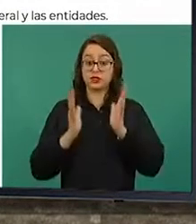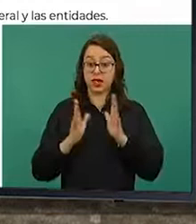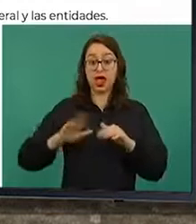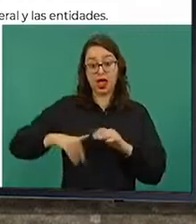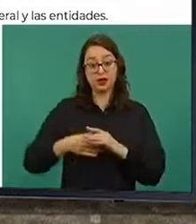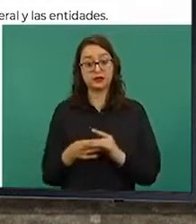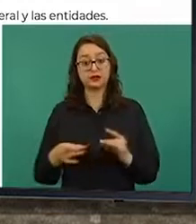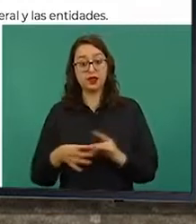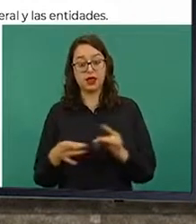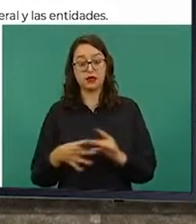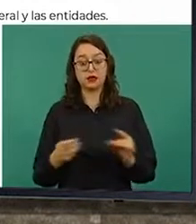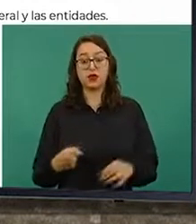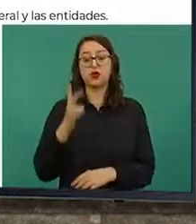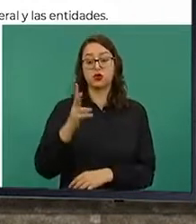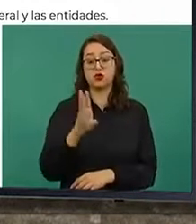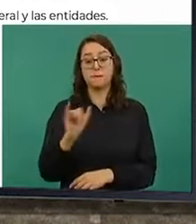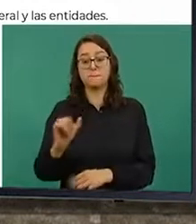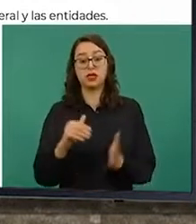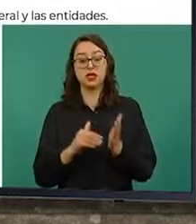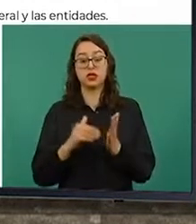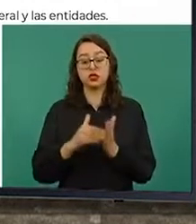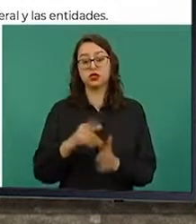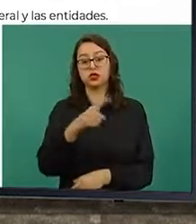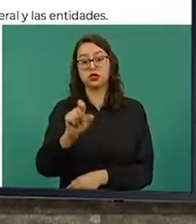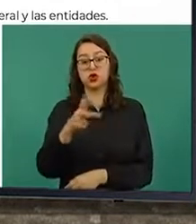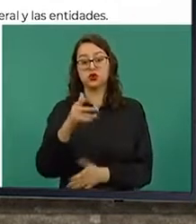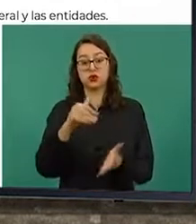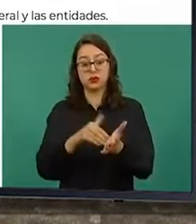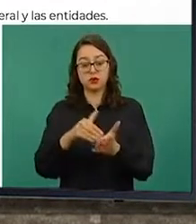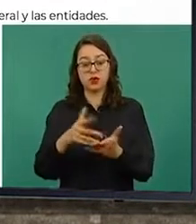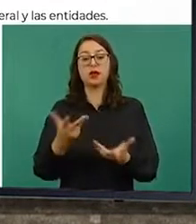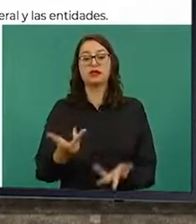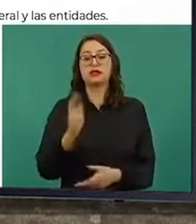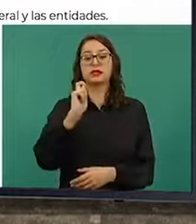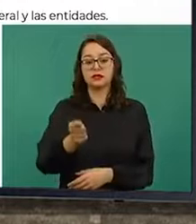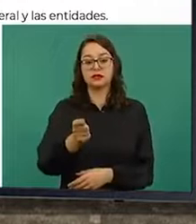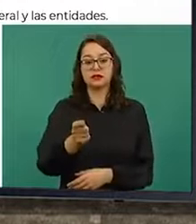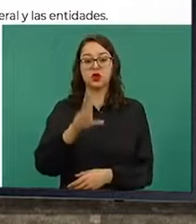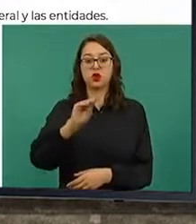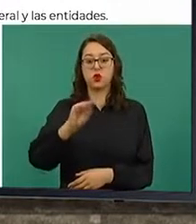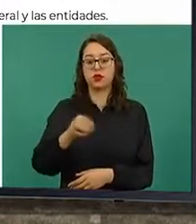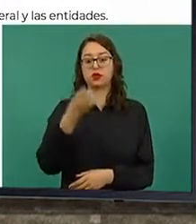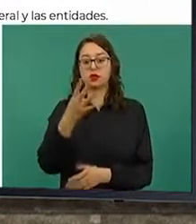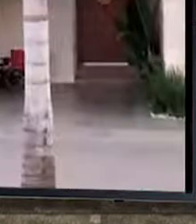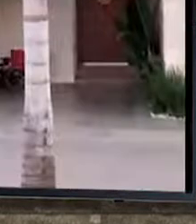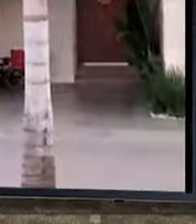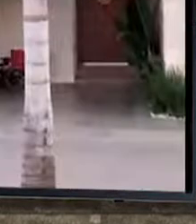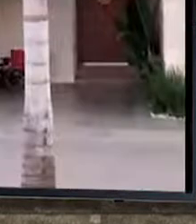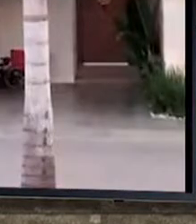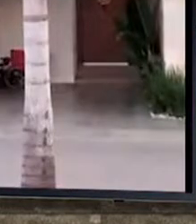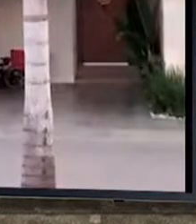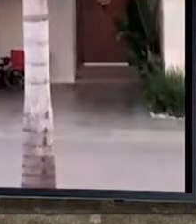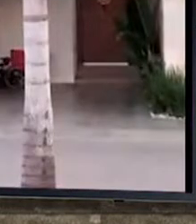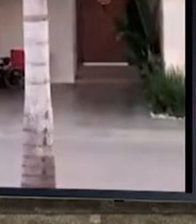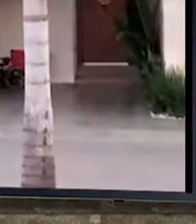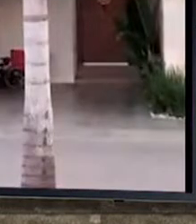presidente por ayudar a la entidad suriana, por lo que aseguró que habrá más beneficios y apoyos para todos los guerrerenses. Cambiando